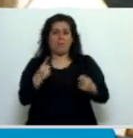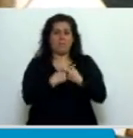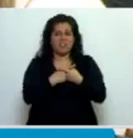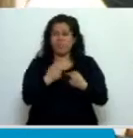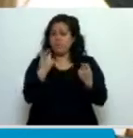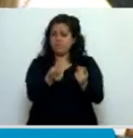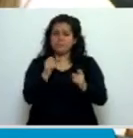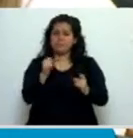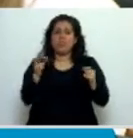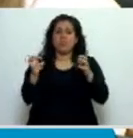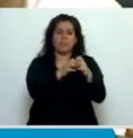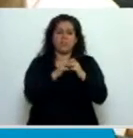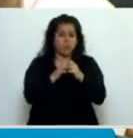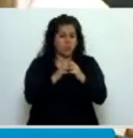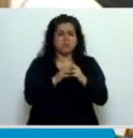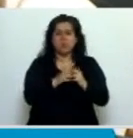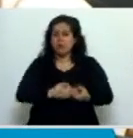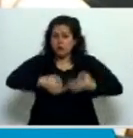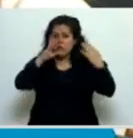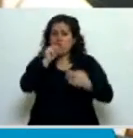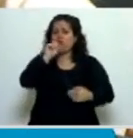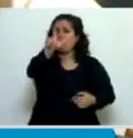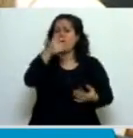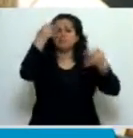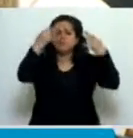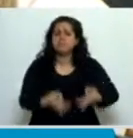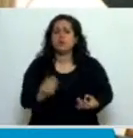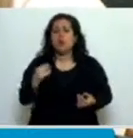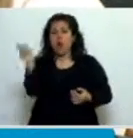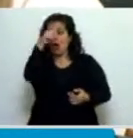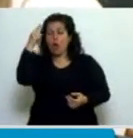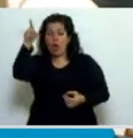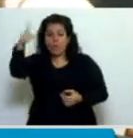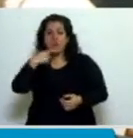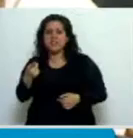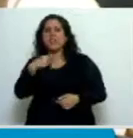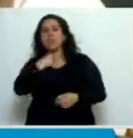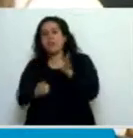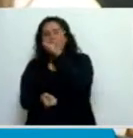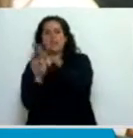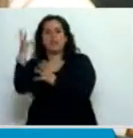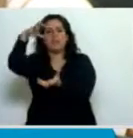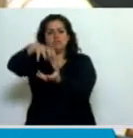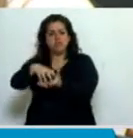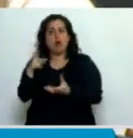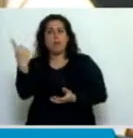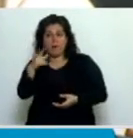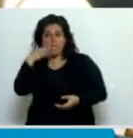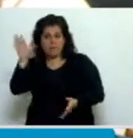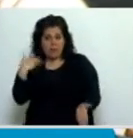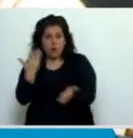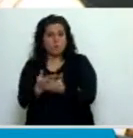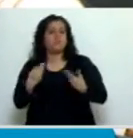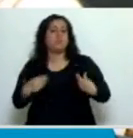Discutir cuál es el rol efectivamente del fondo. Hoy el gobierno propone crear un organismo. Lo que propone, sin ninguna duda, es